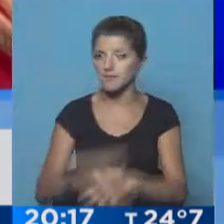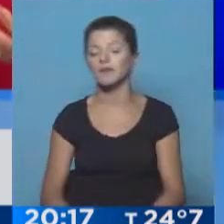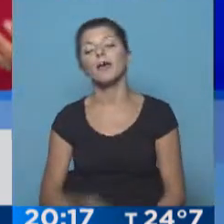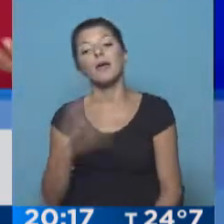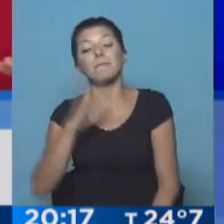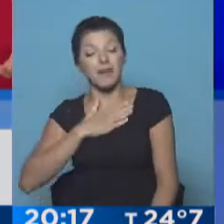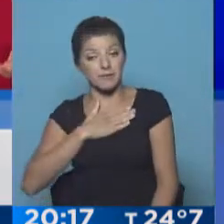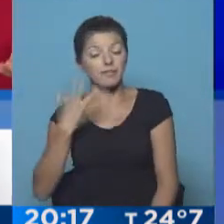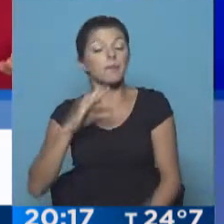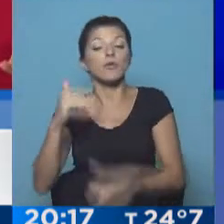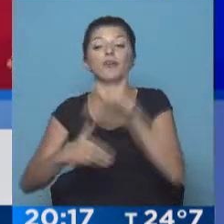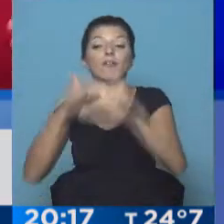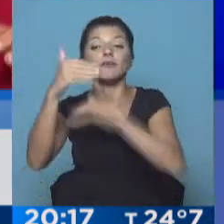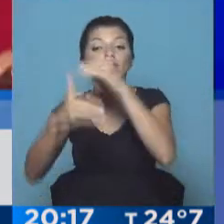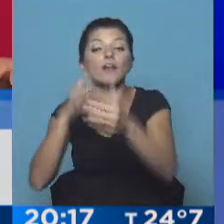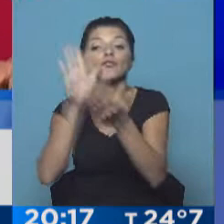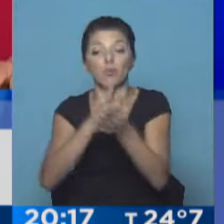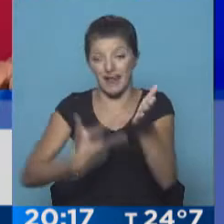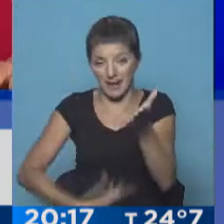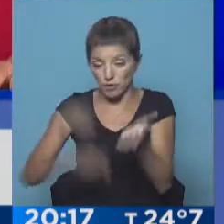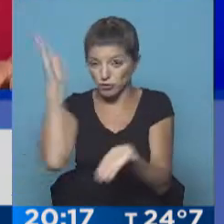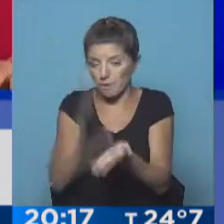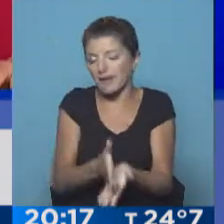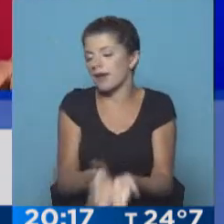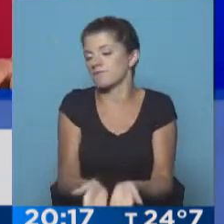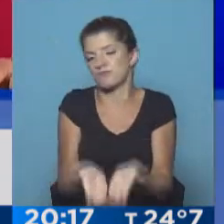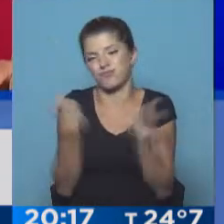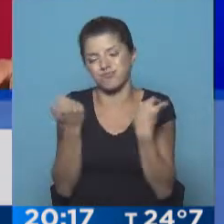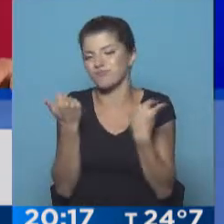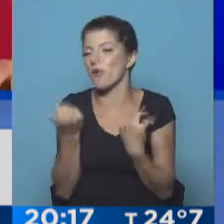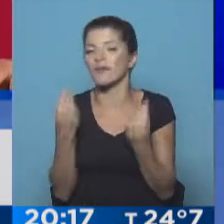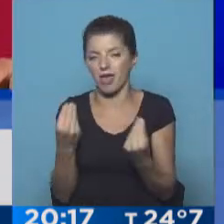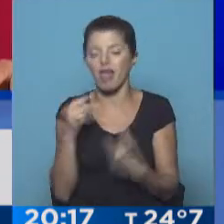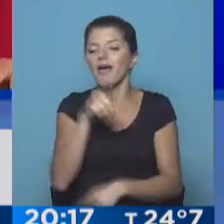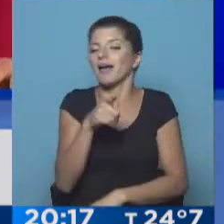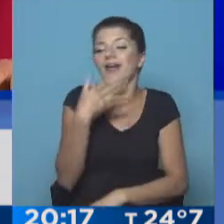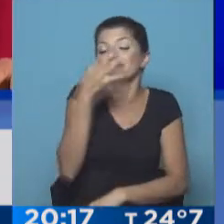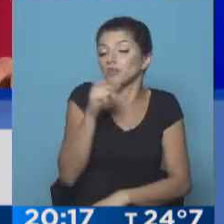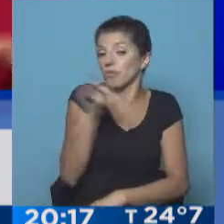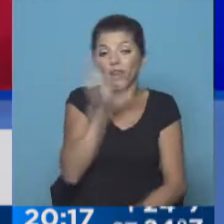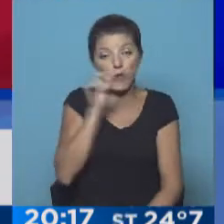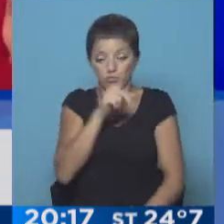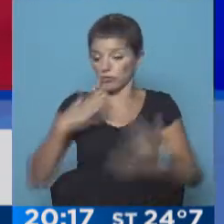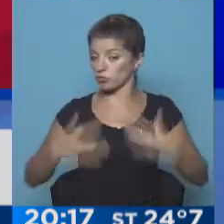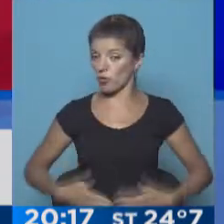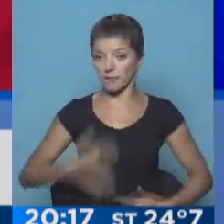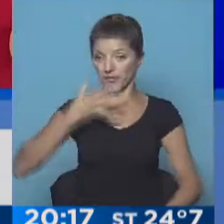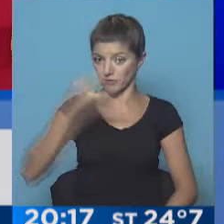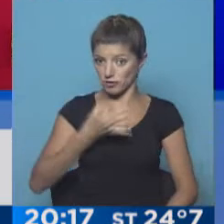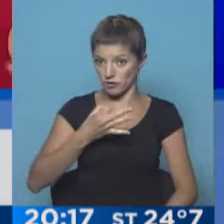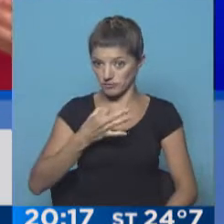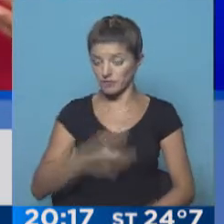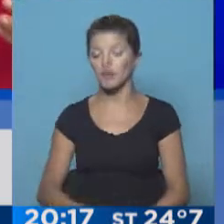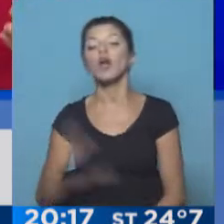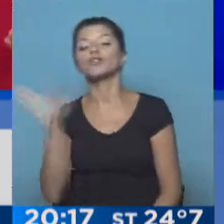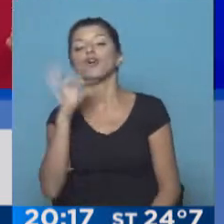desde mi punto de vista con la despenalización del aborto, porque tiene que ver con la autonomía de las mujeres para decidir sobre su cuerpo. Sabemos que la criminalización lo que